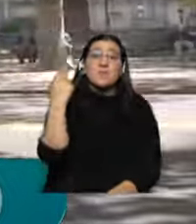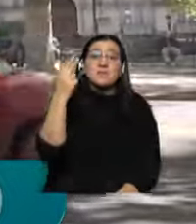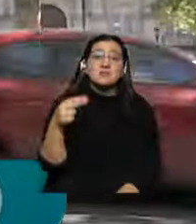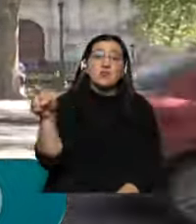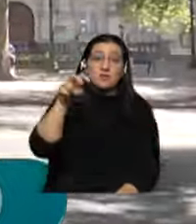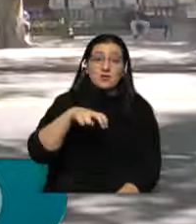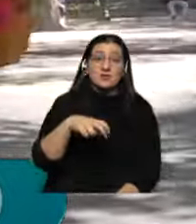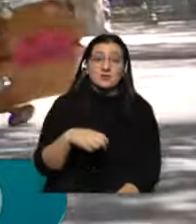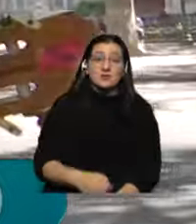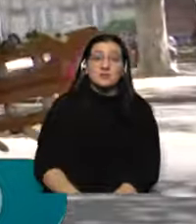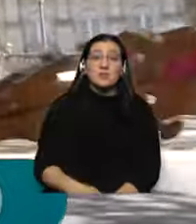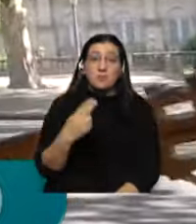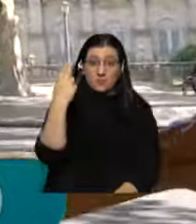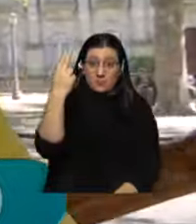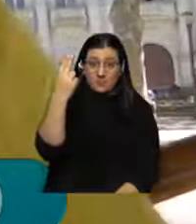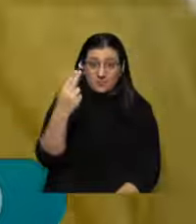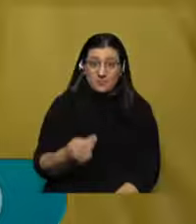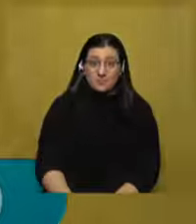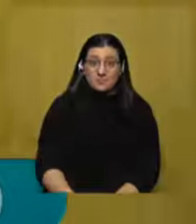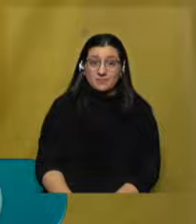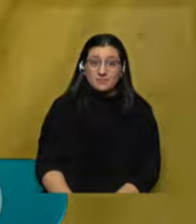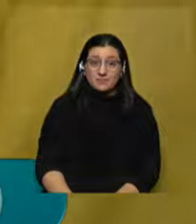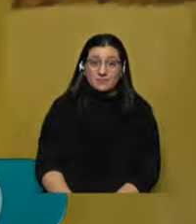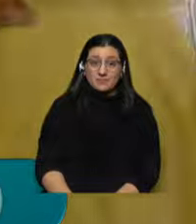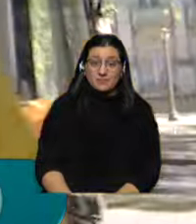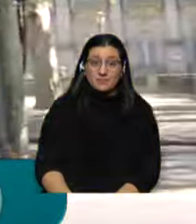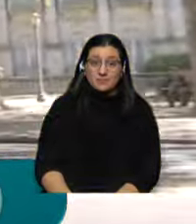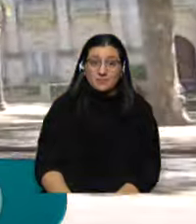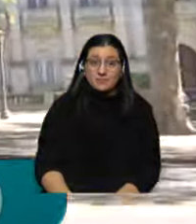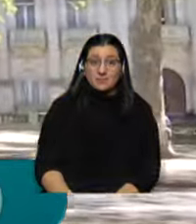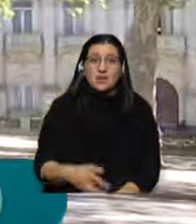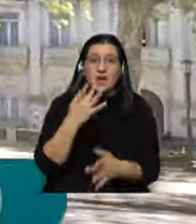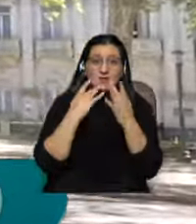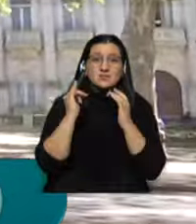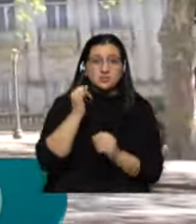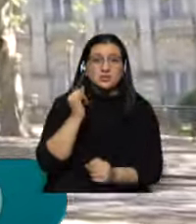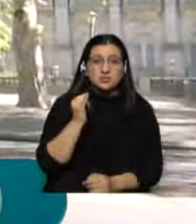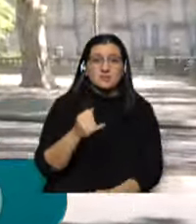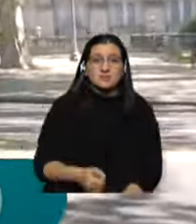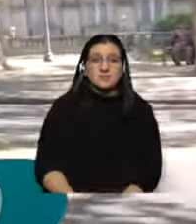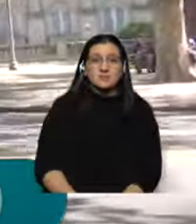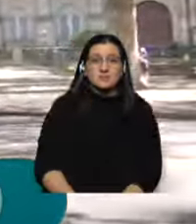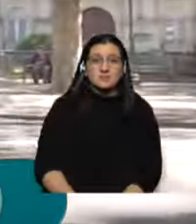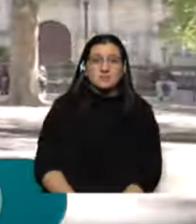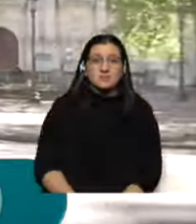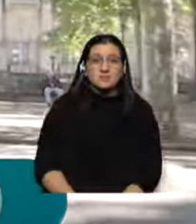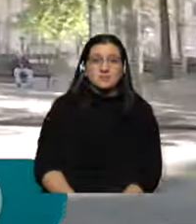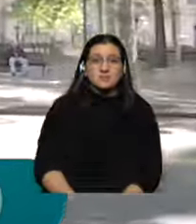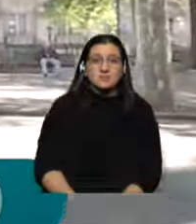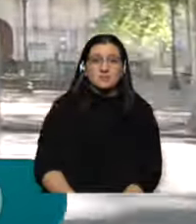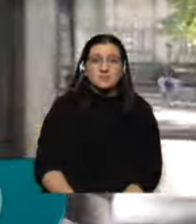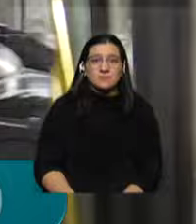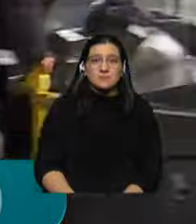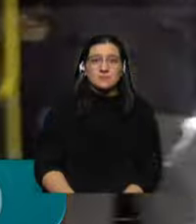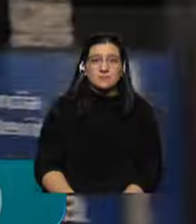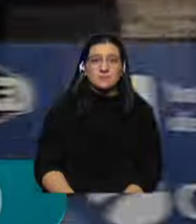ver, chofer, ¿nos permite subir? ¿Nos permite subir a hacer un arte? ¿Nos dice que sí el chofer? ¿Nos deja subir? Sí, pasa,